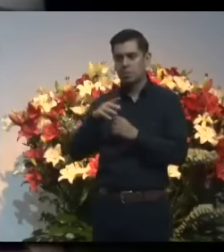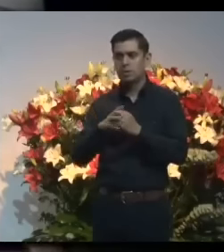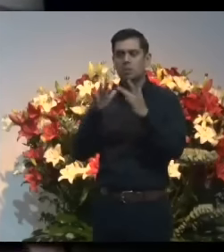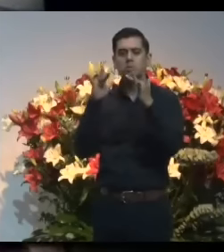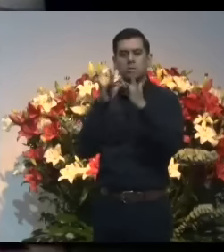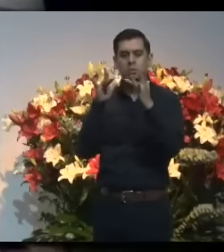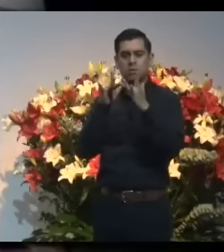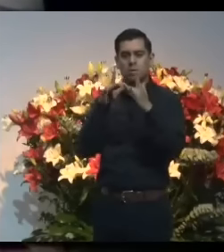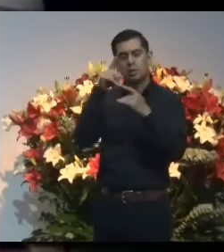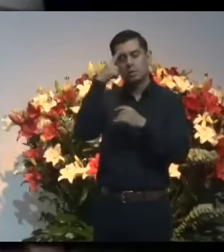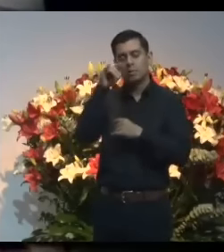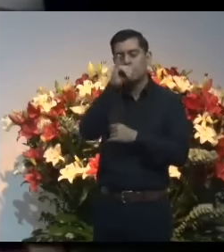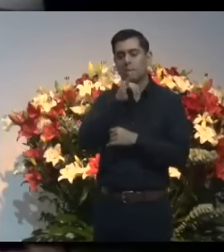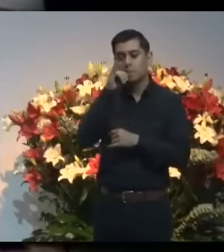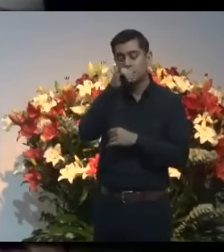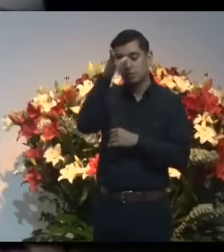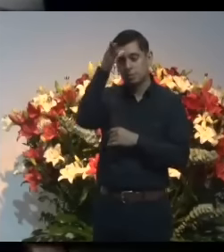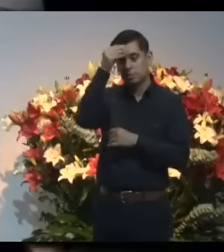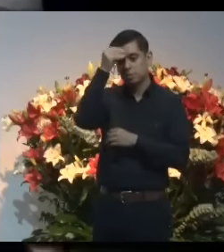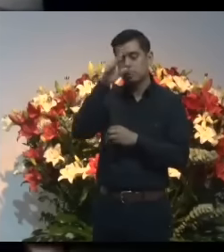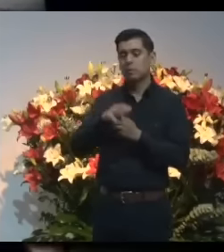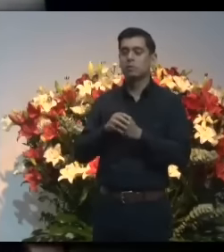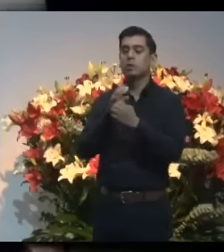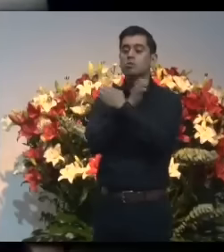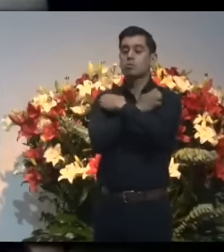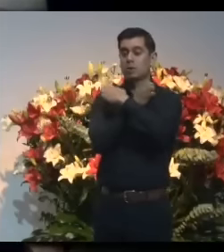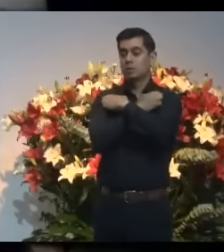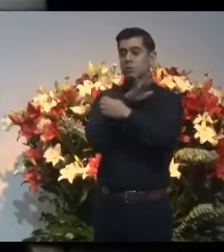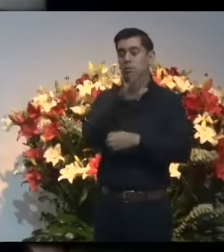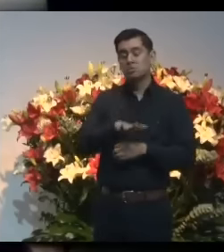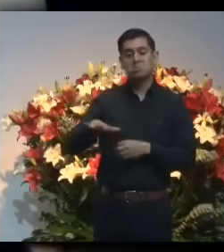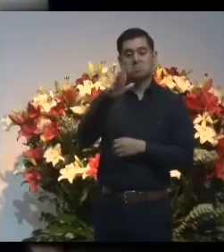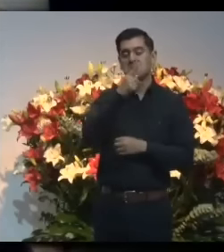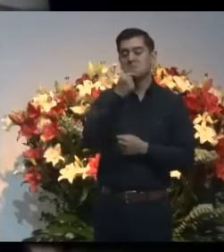idioma y poder tener el acceso educativo que cualquier otro niño.